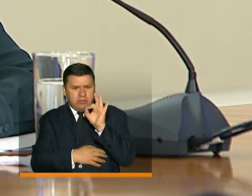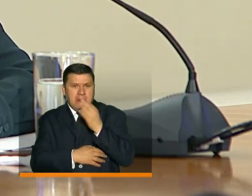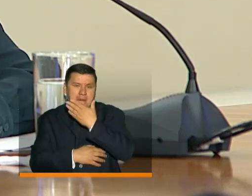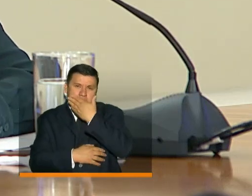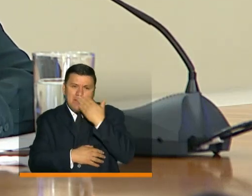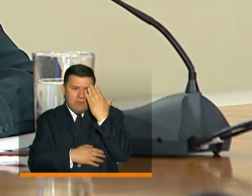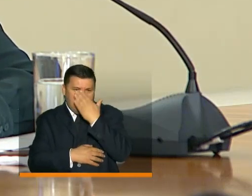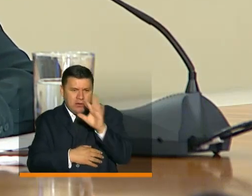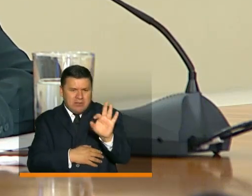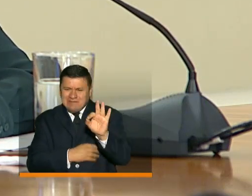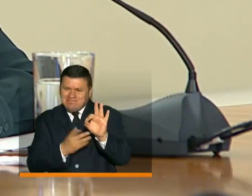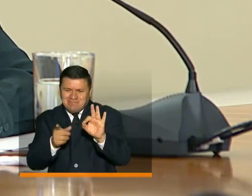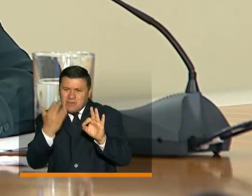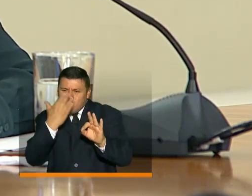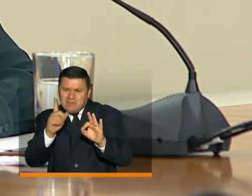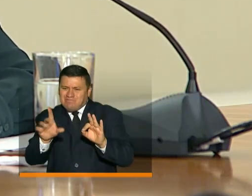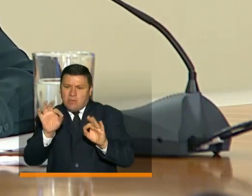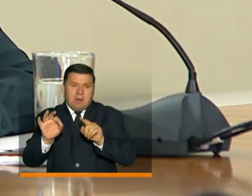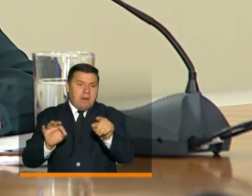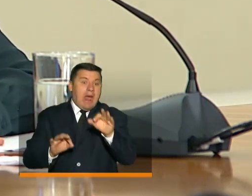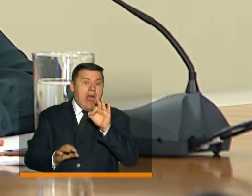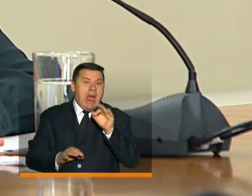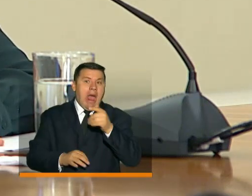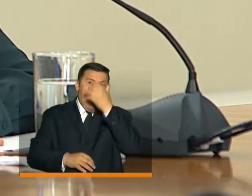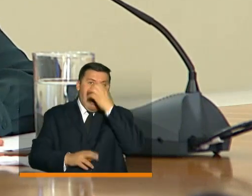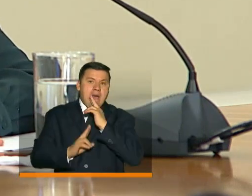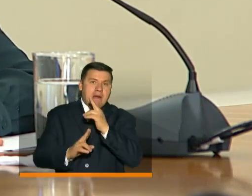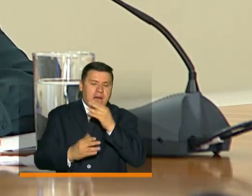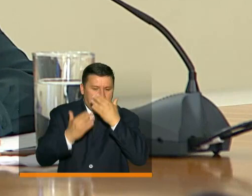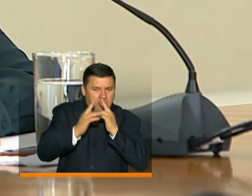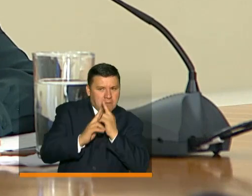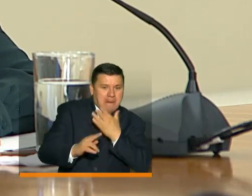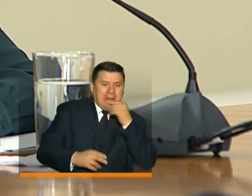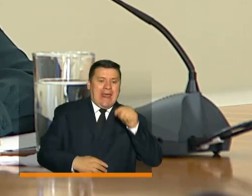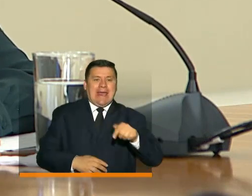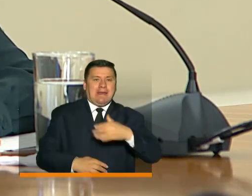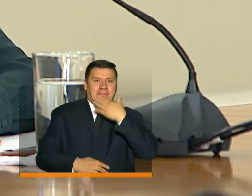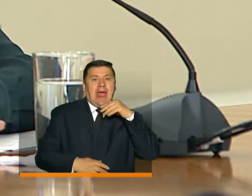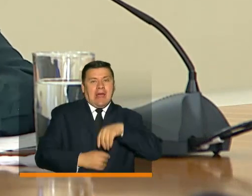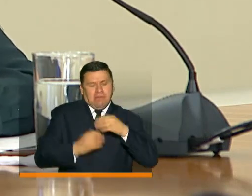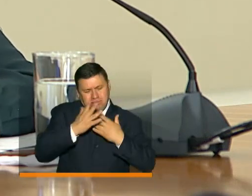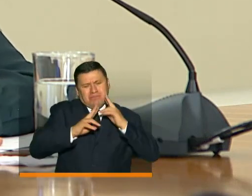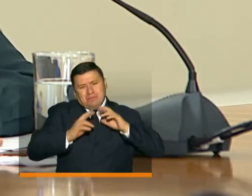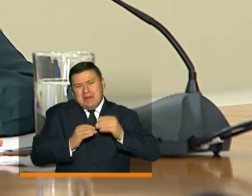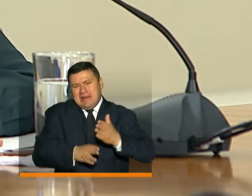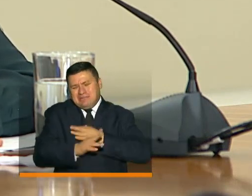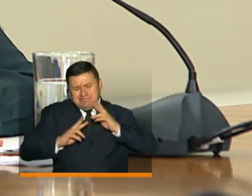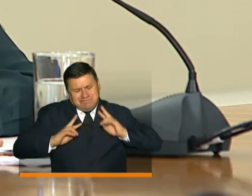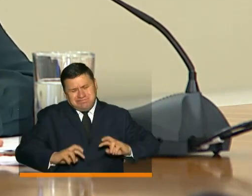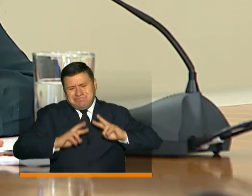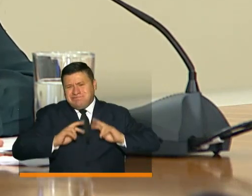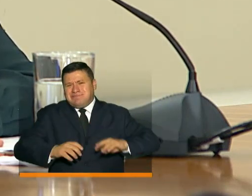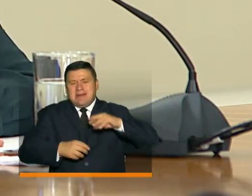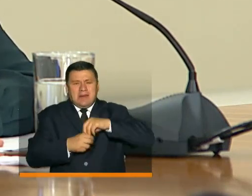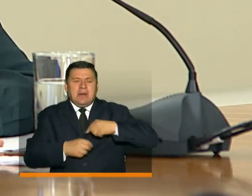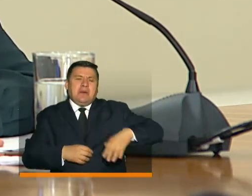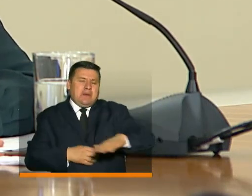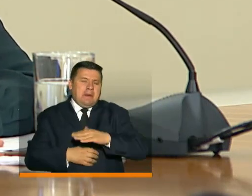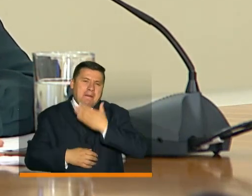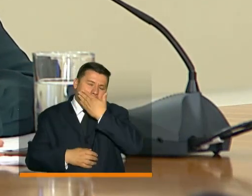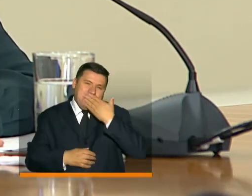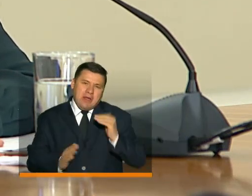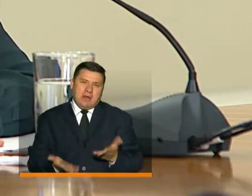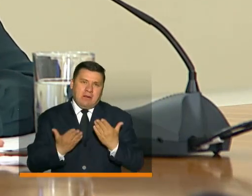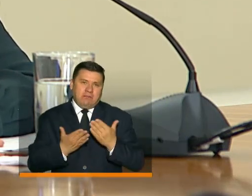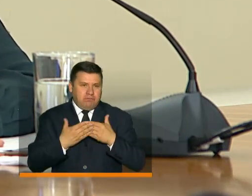mejores pruebas diagnósticas para nuestra población, y adicionalmente vamos a poder tener